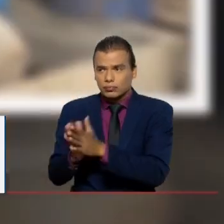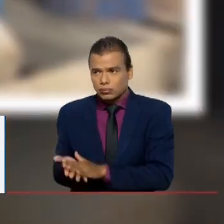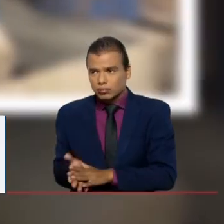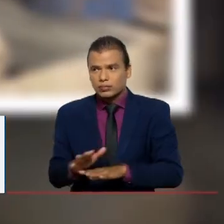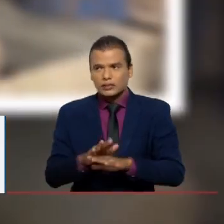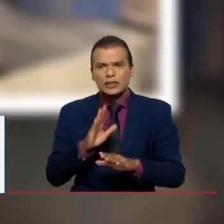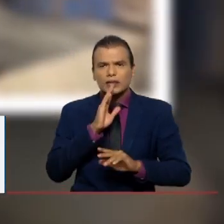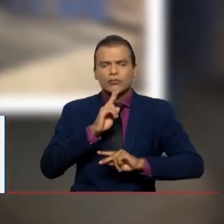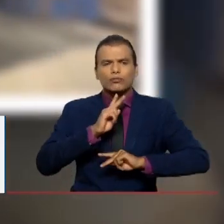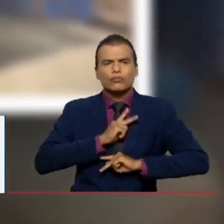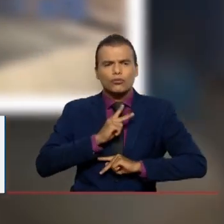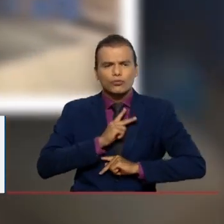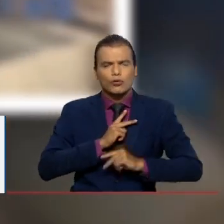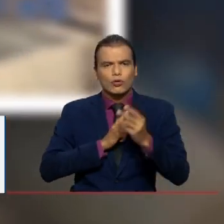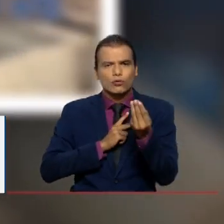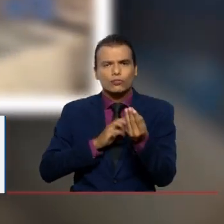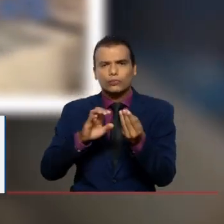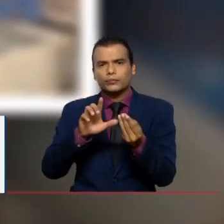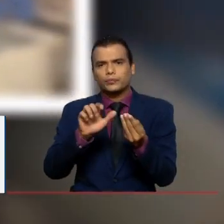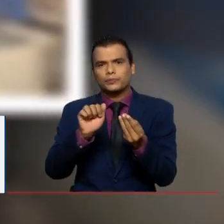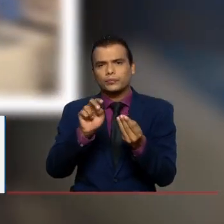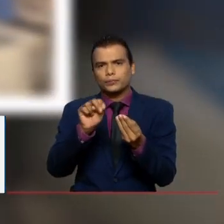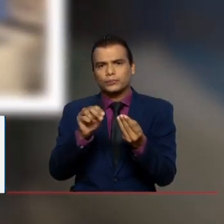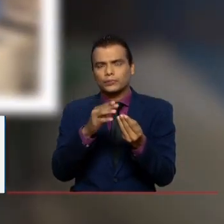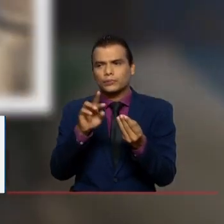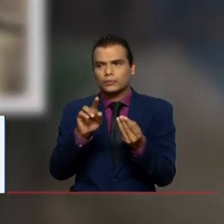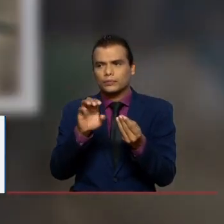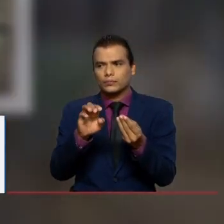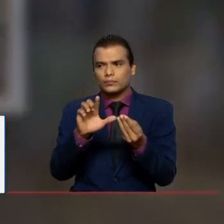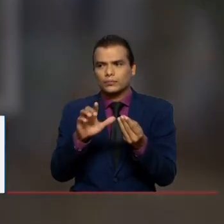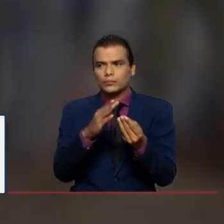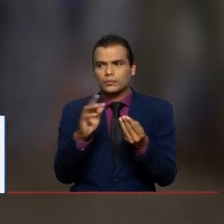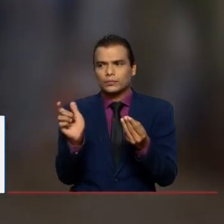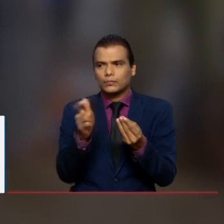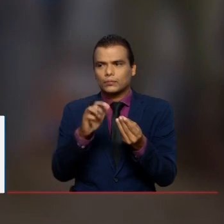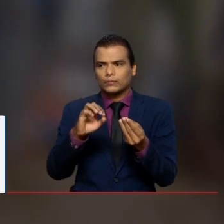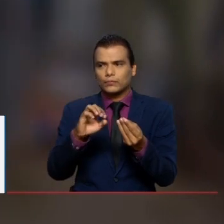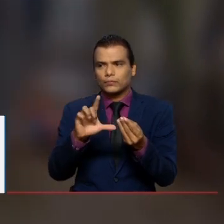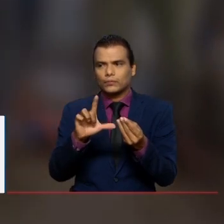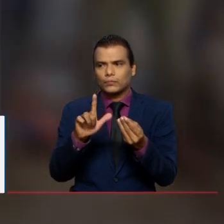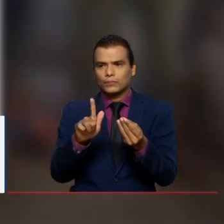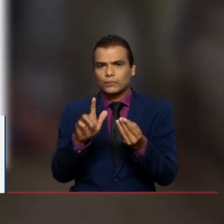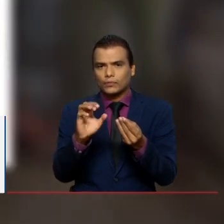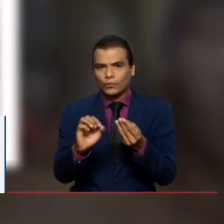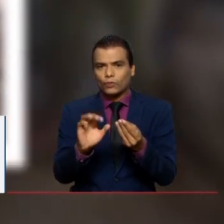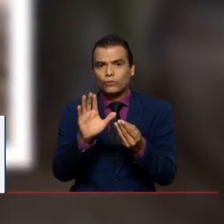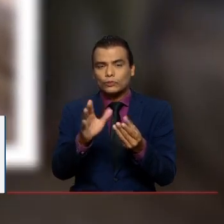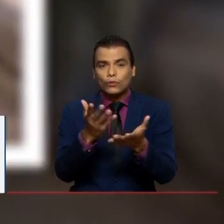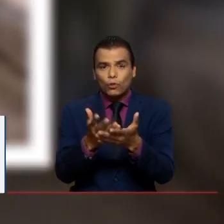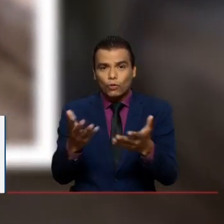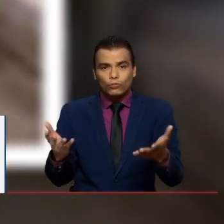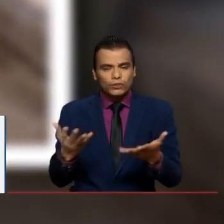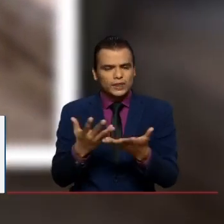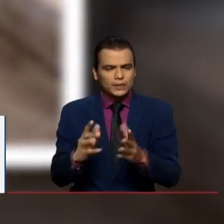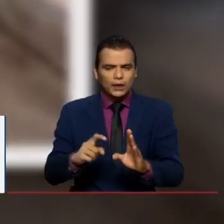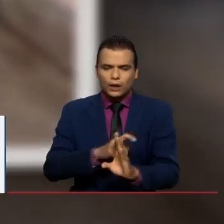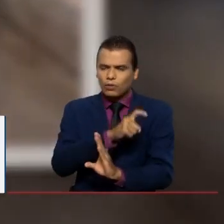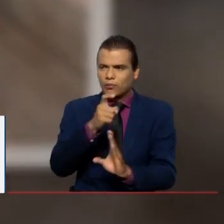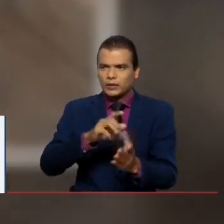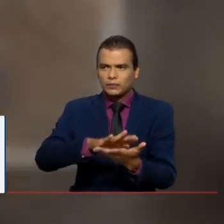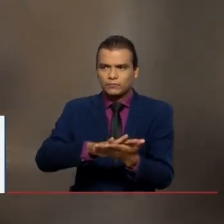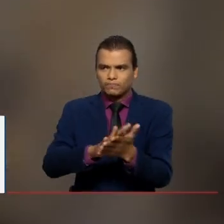pertenecerían al grupo armado organizado Clan del Golfo. Estos complejos y el material encontrado en ellos fueron destruidos por